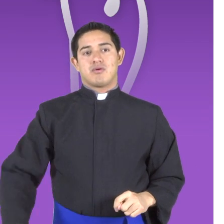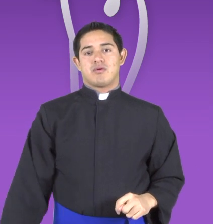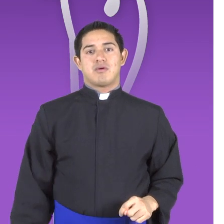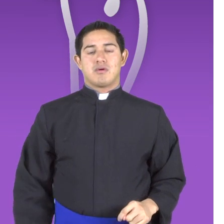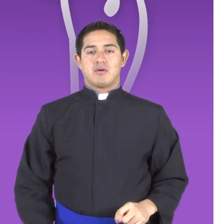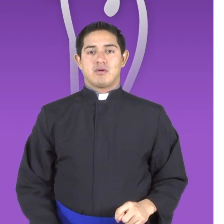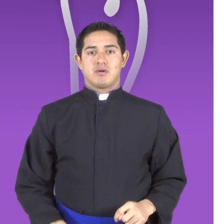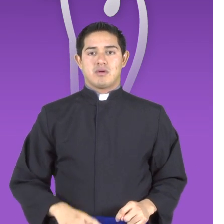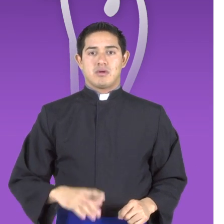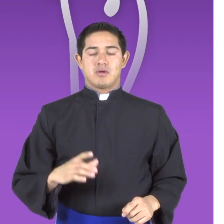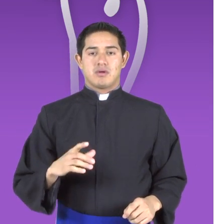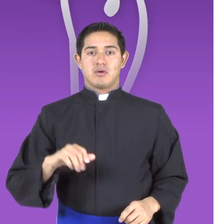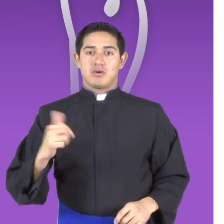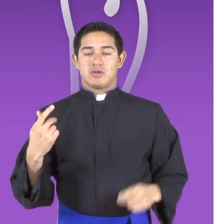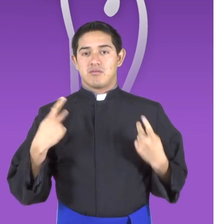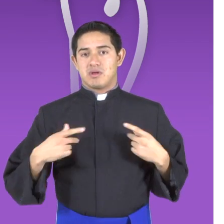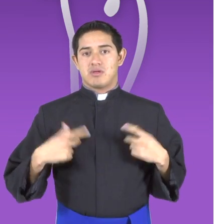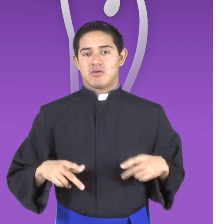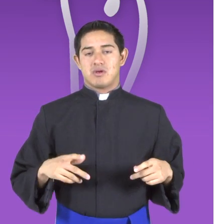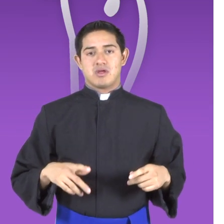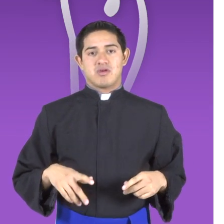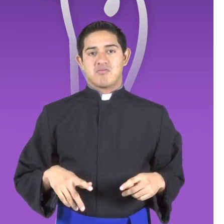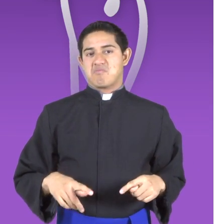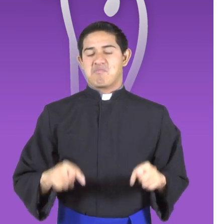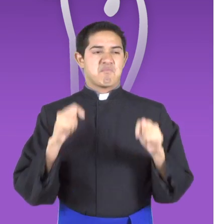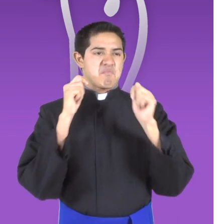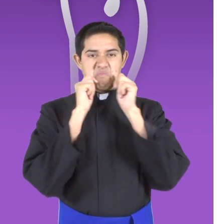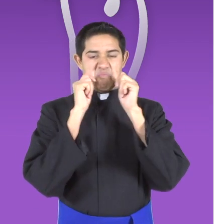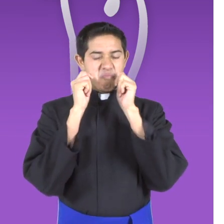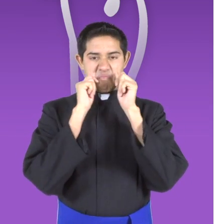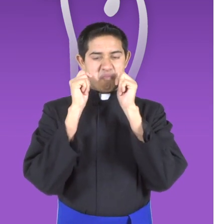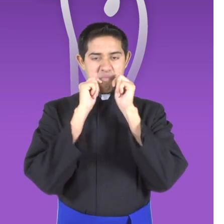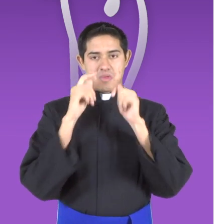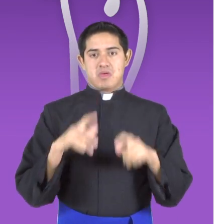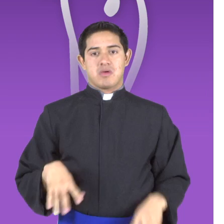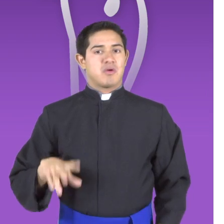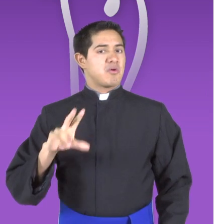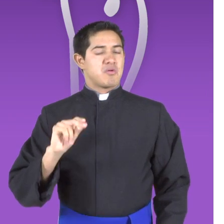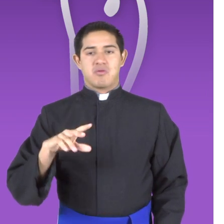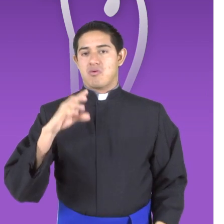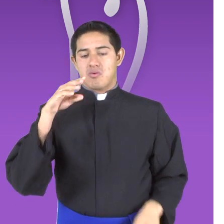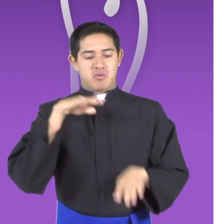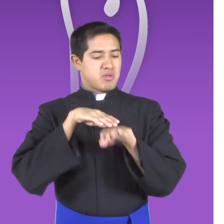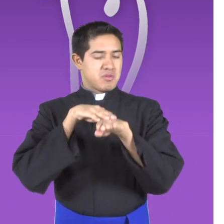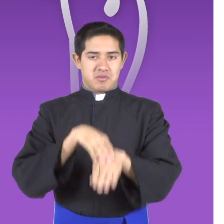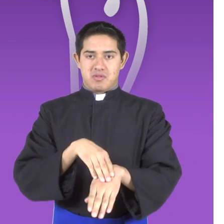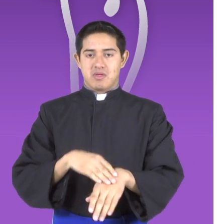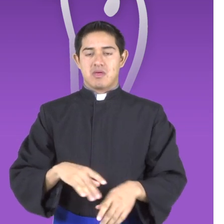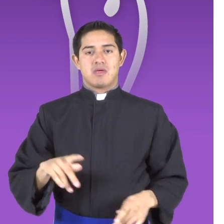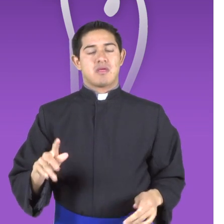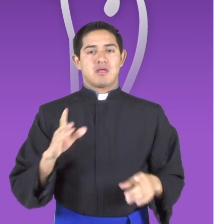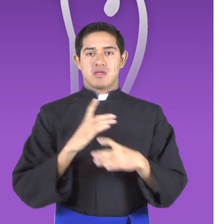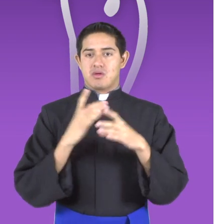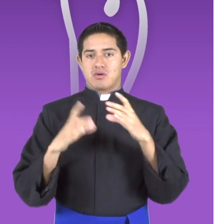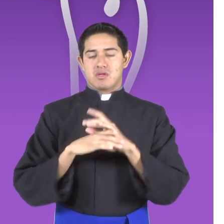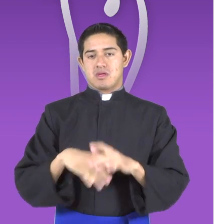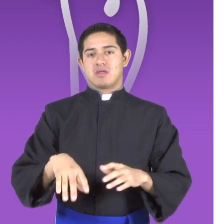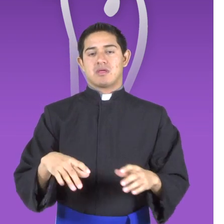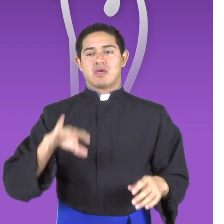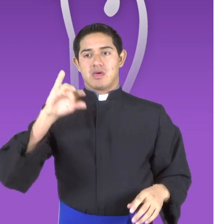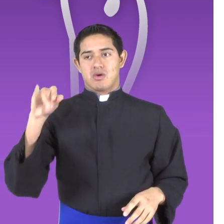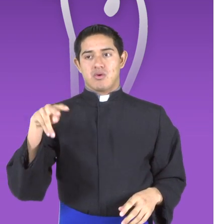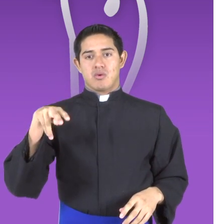Juan el Bautista le decía, pero otros obviamente que solamente lo escuchaban y no hacían caso de lo que él les